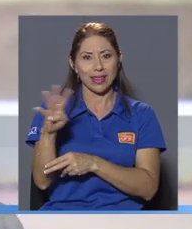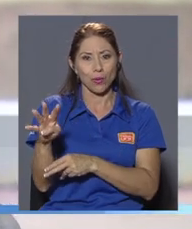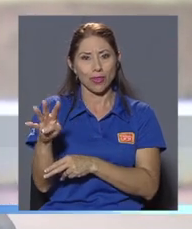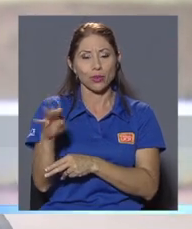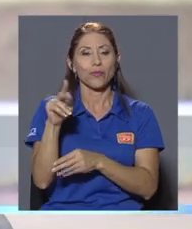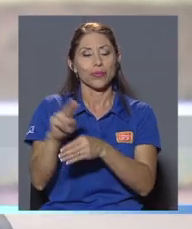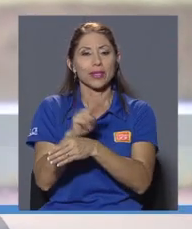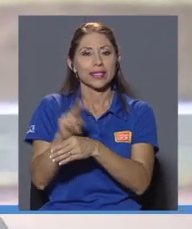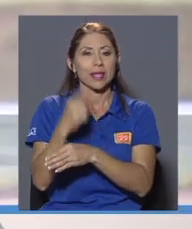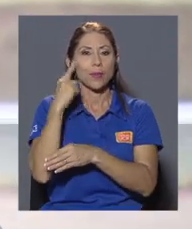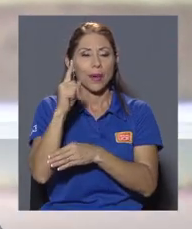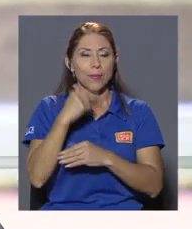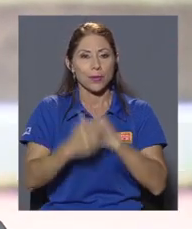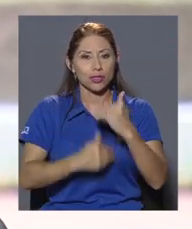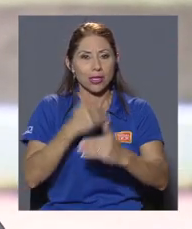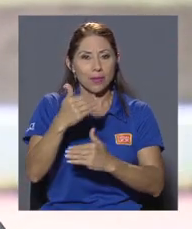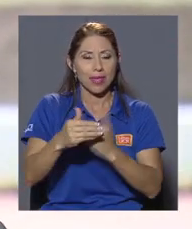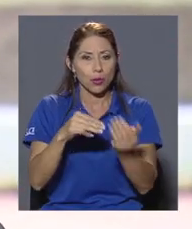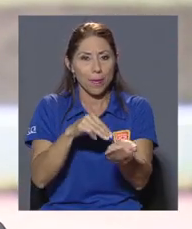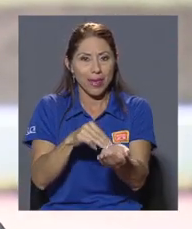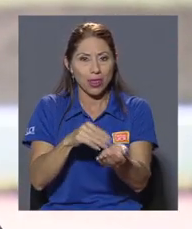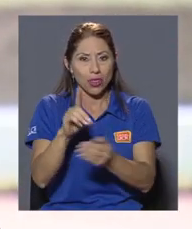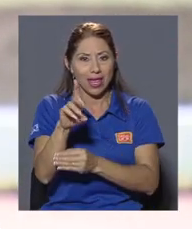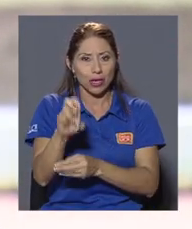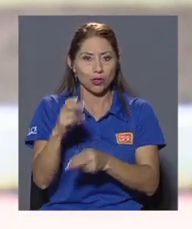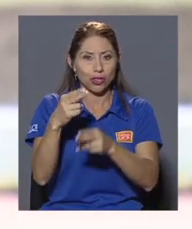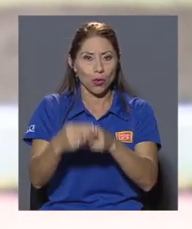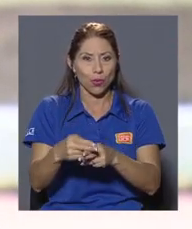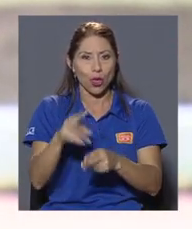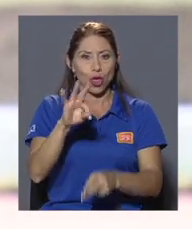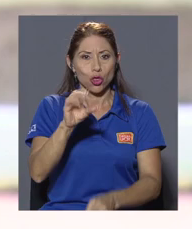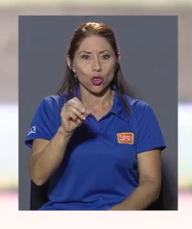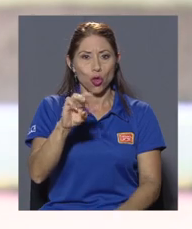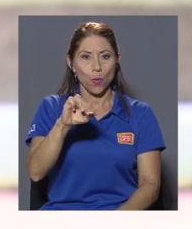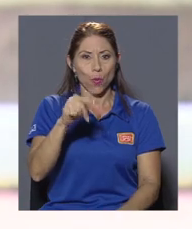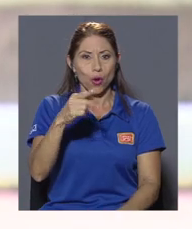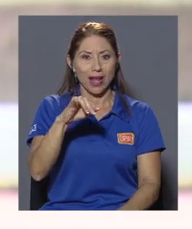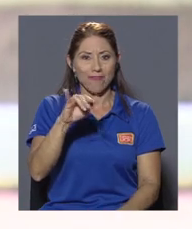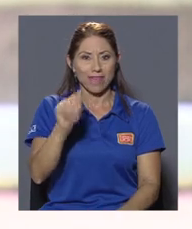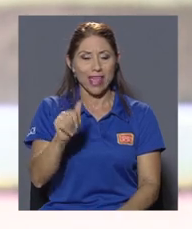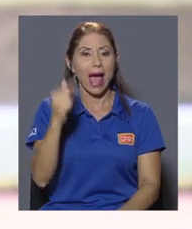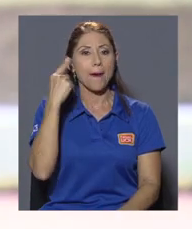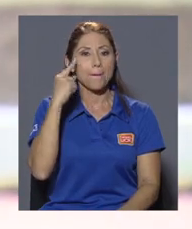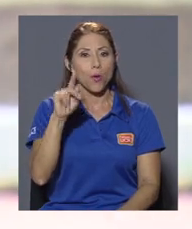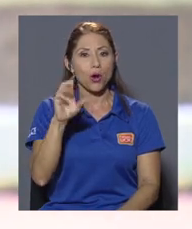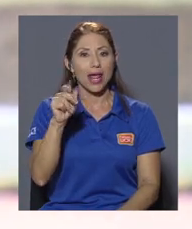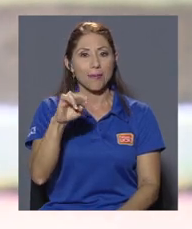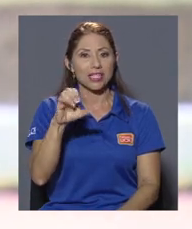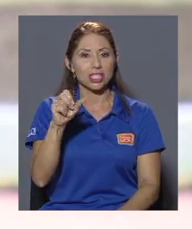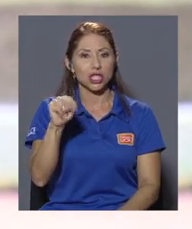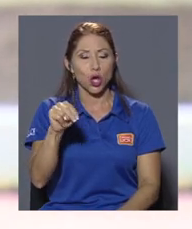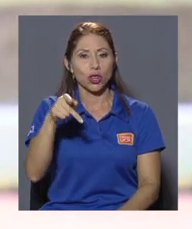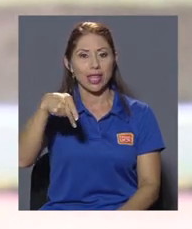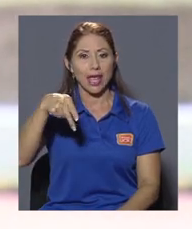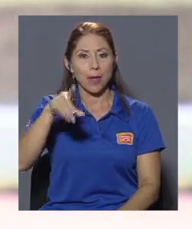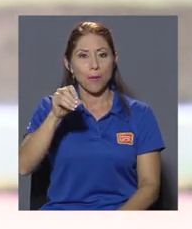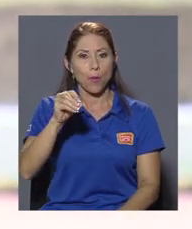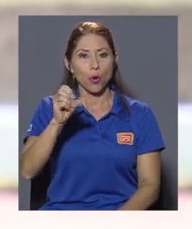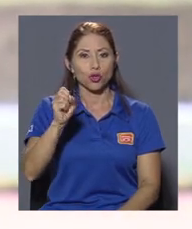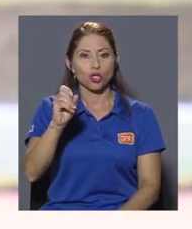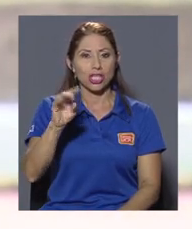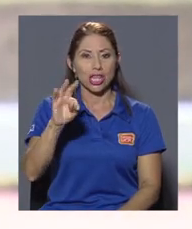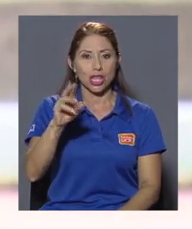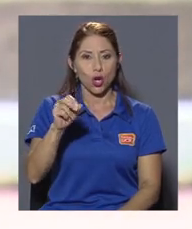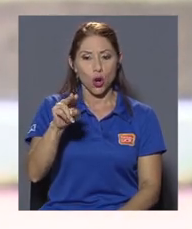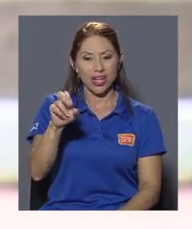utilizado para un procedimiento médico diagnóstico que se conoce como tomografía por emisión de positrones. La tomografía por emisión de positrones